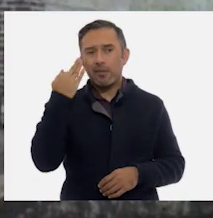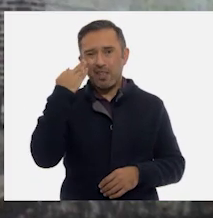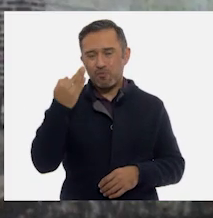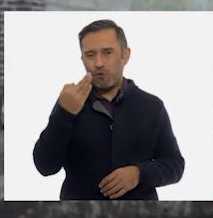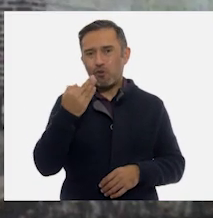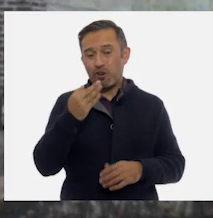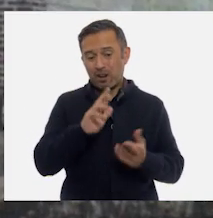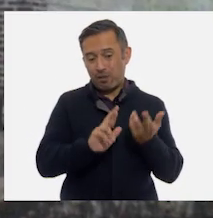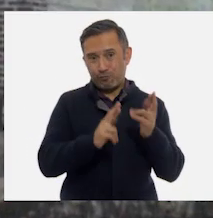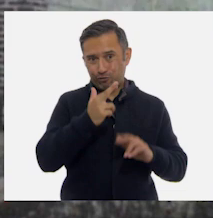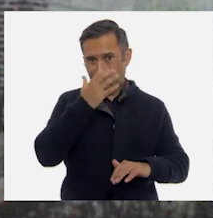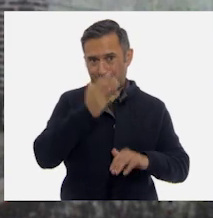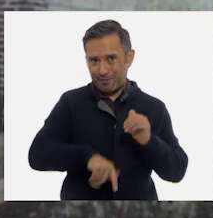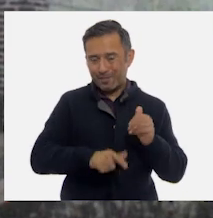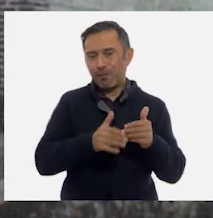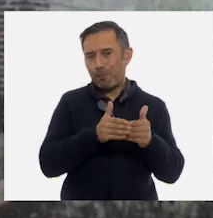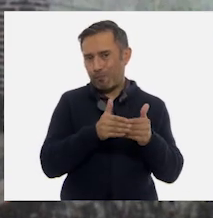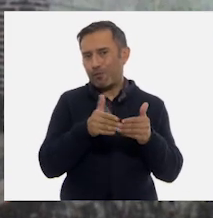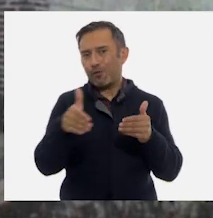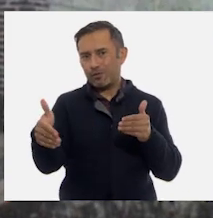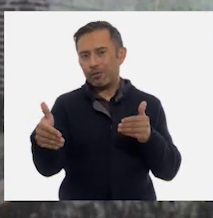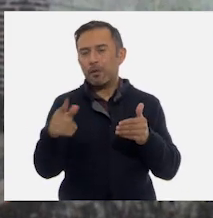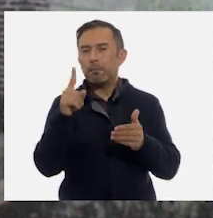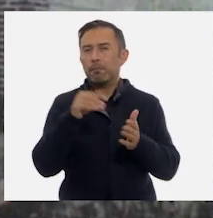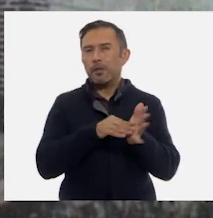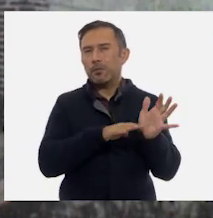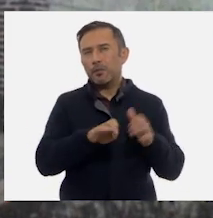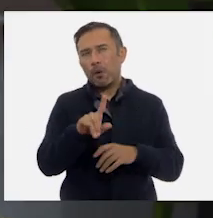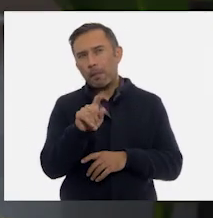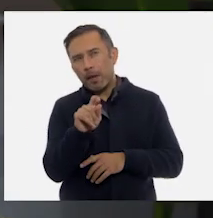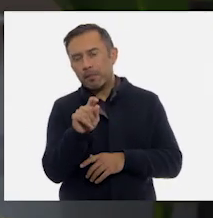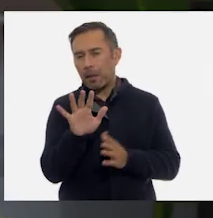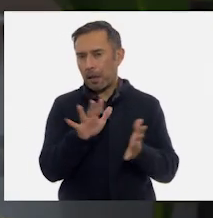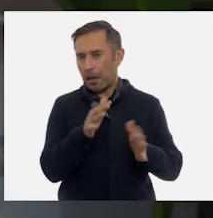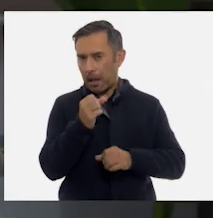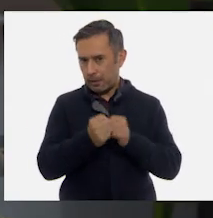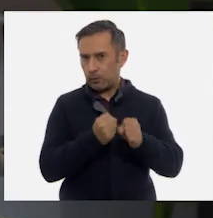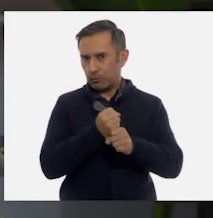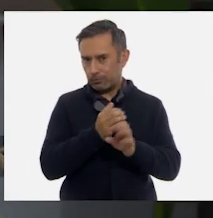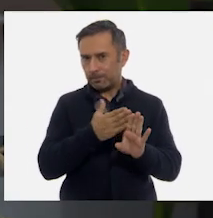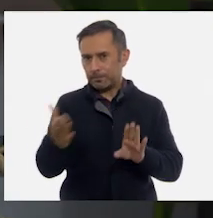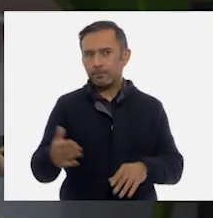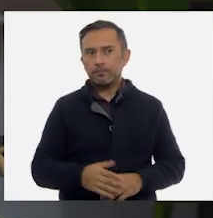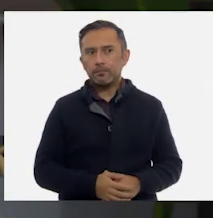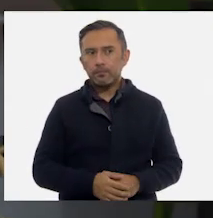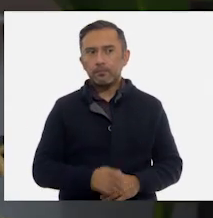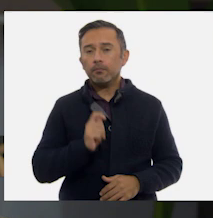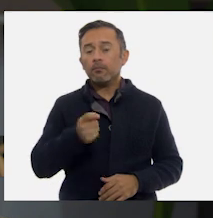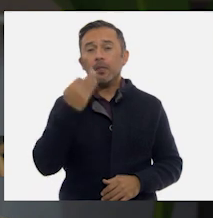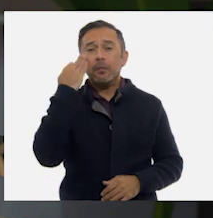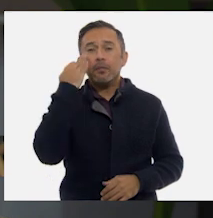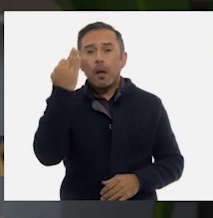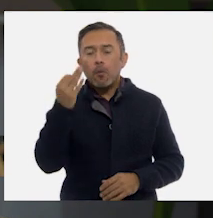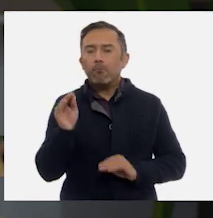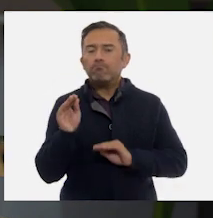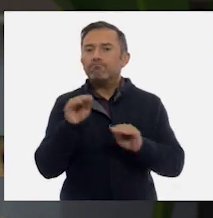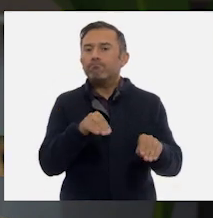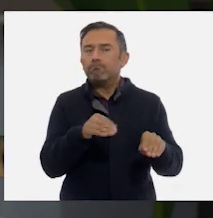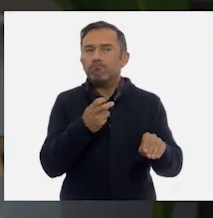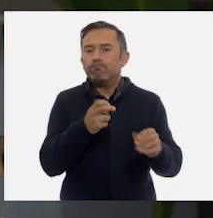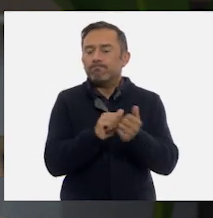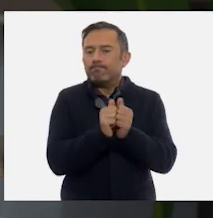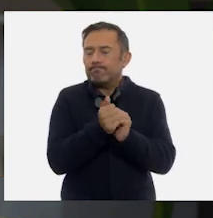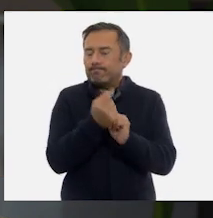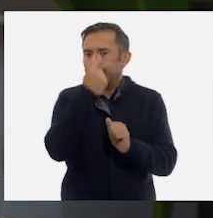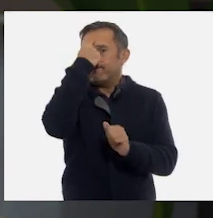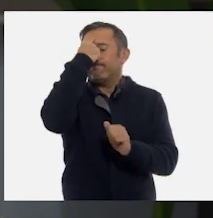postrevolución, digamos, son los años 20, los inicios de los años 20. Que es una temporada que la marca profundamente, porque en el